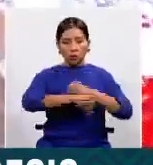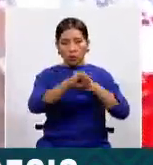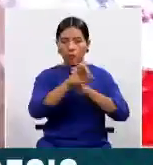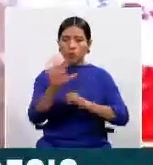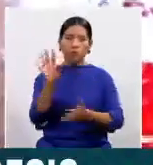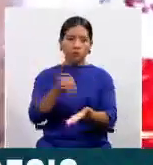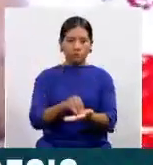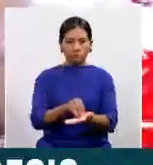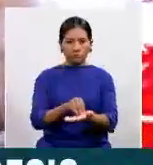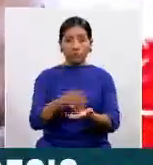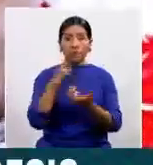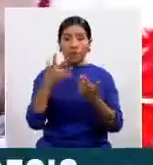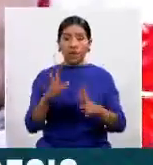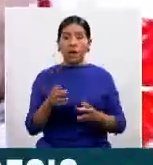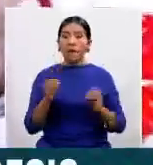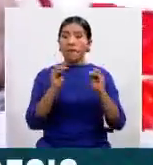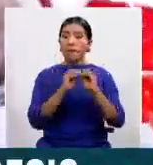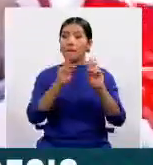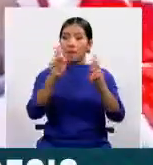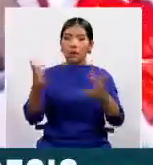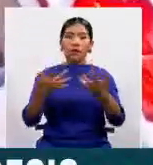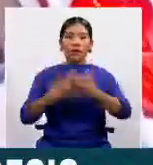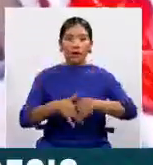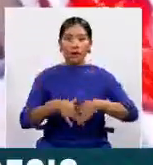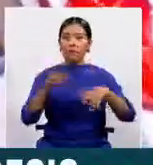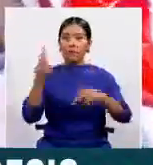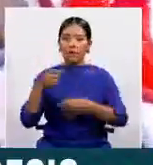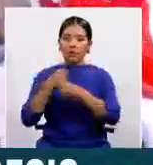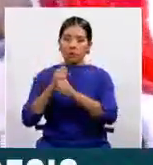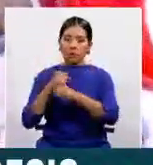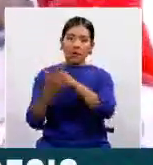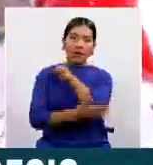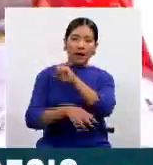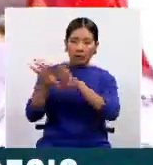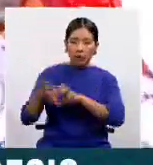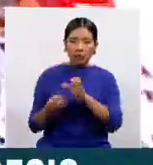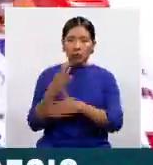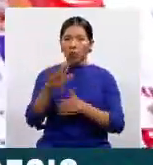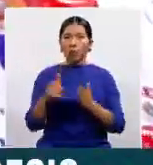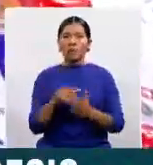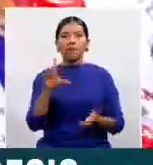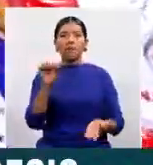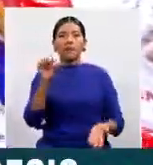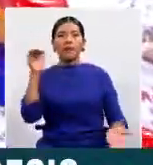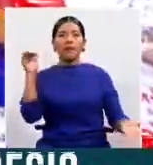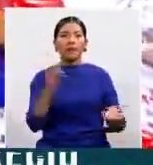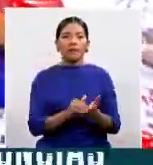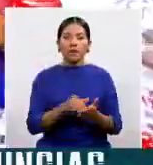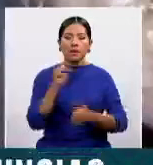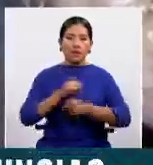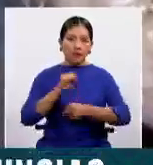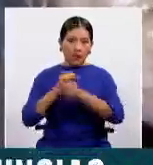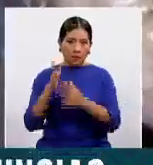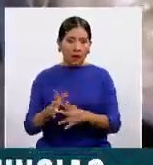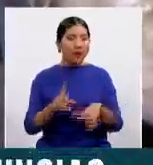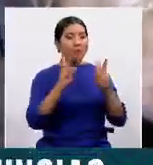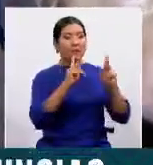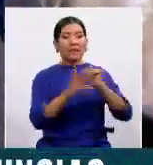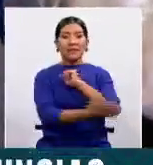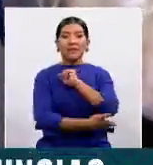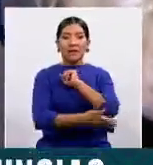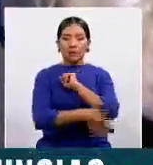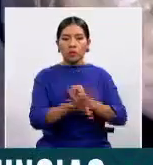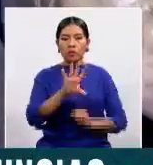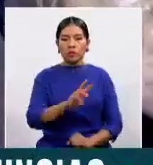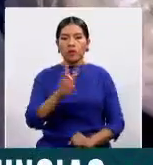hablamos de empleos, estamos hablando de miles de empleos, más de 20.000 empleos entre las empresas que proveen. Si hablamos de familias productores, estamos hablando más de